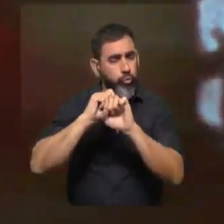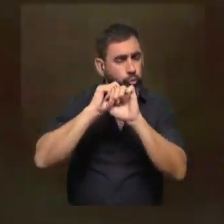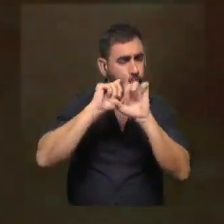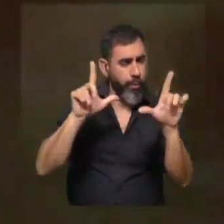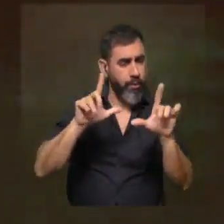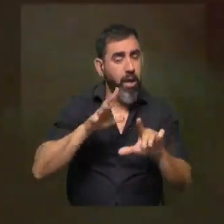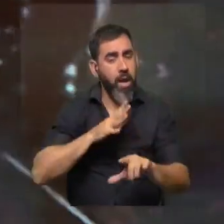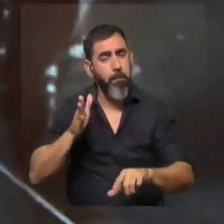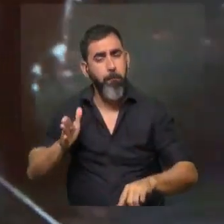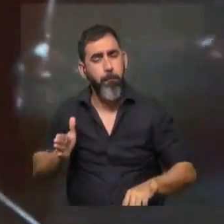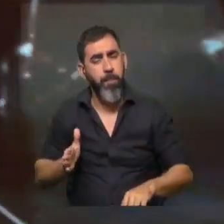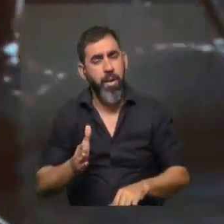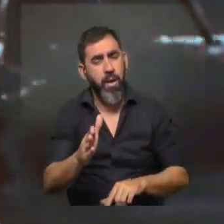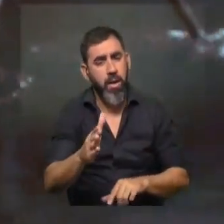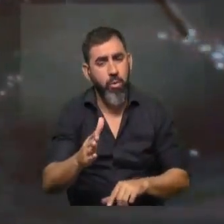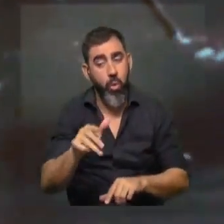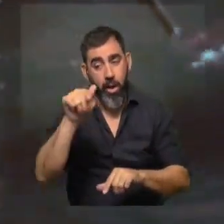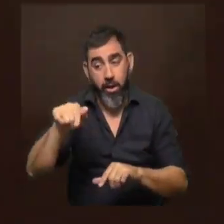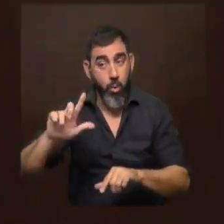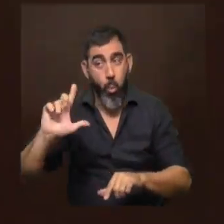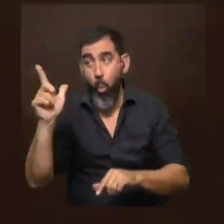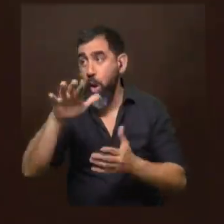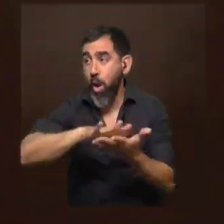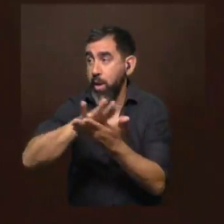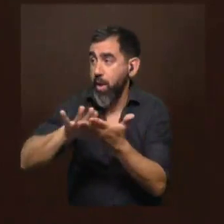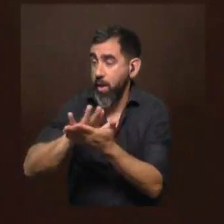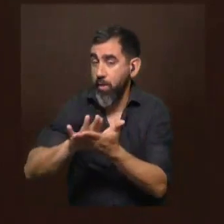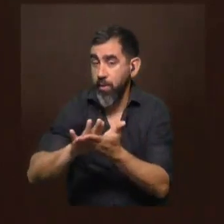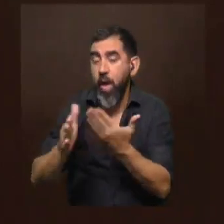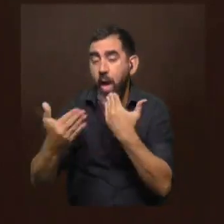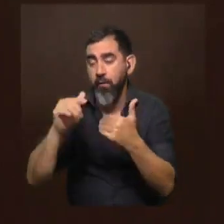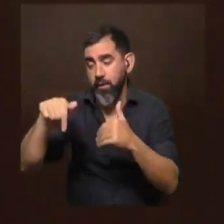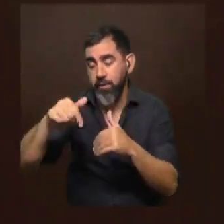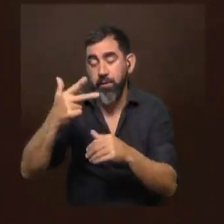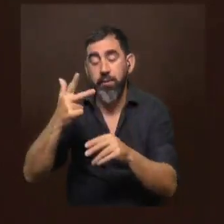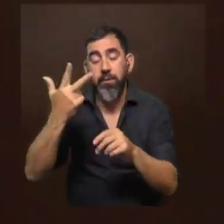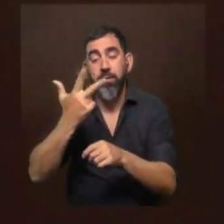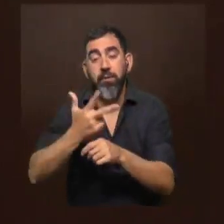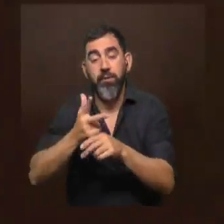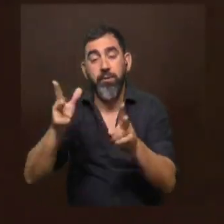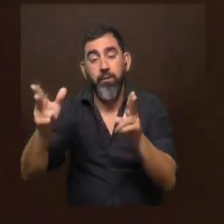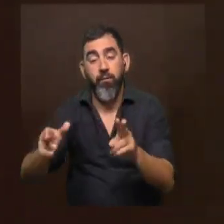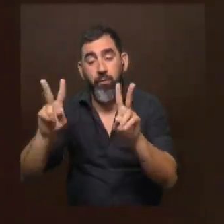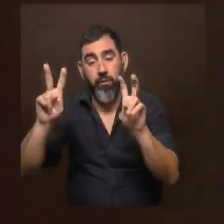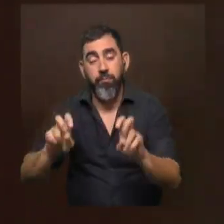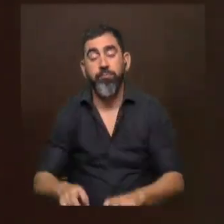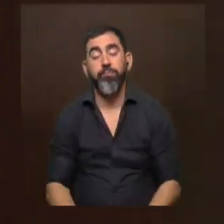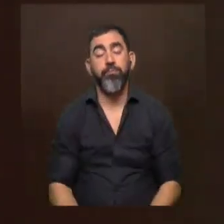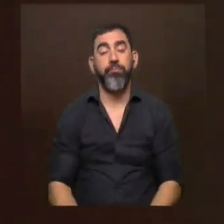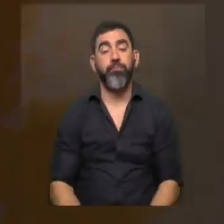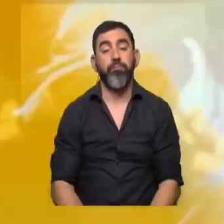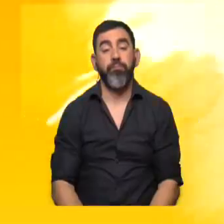algún pez que apareció en el Queguay y no se lo esperaban? Hablamos de eso en este tramo con el investigador Iván González.